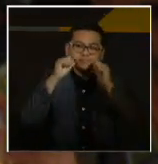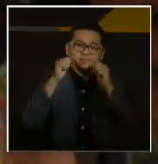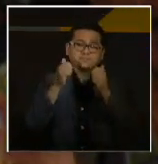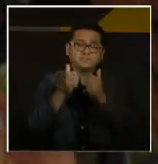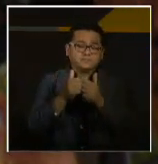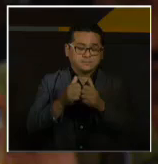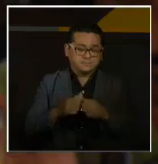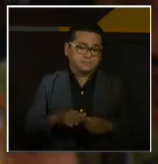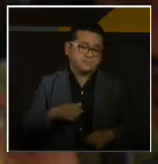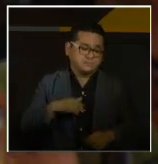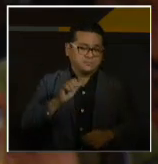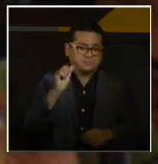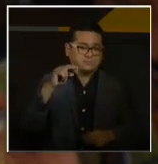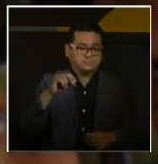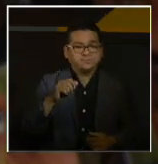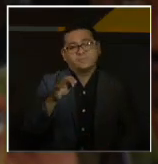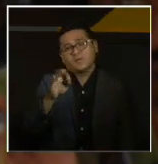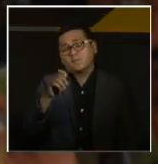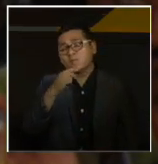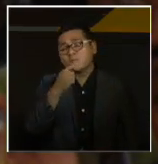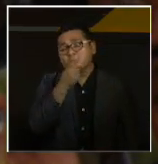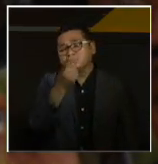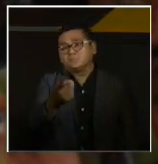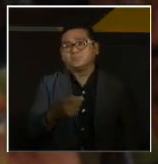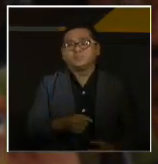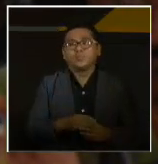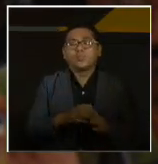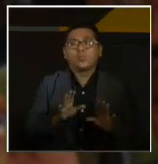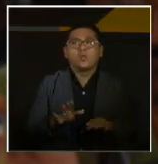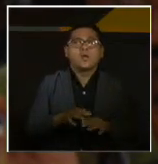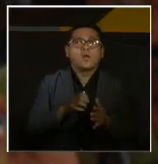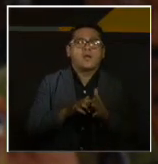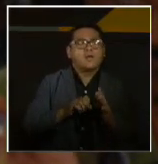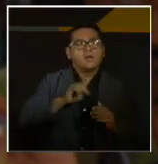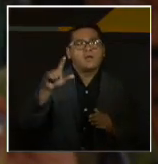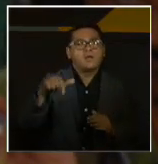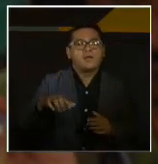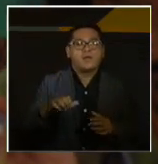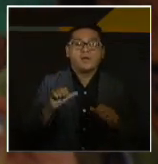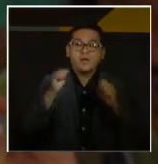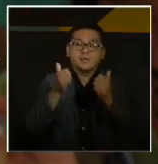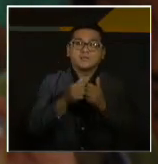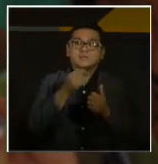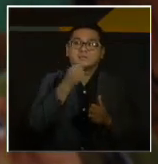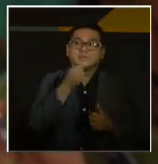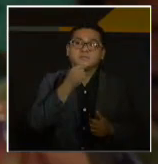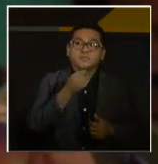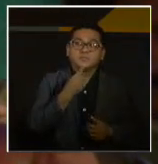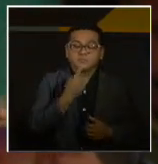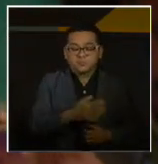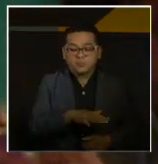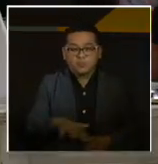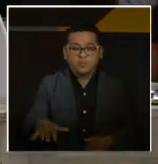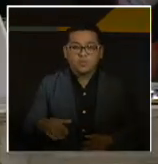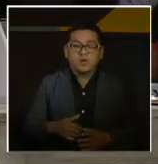asociaciones civiles. En el caso de San Felipe, como mencionas, un caso de éxito fue la Asociación Niños y Crías. Cuando fui alcalde, atacamos